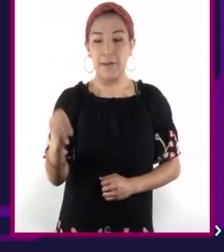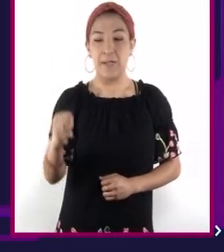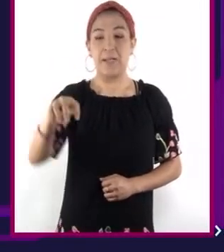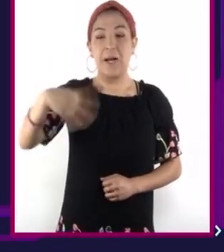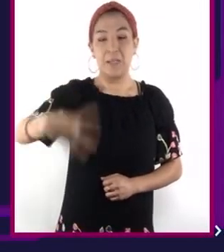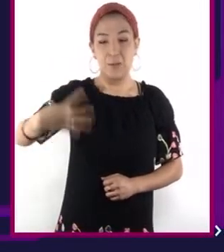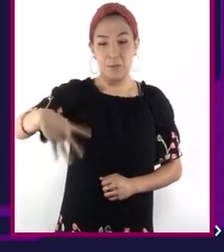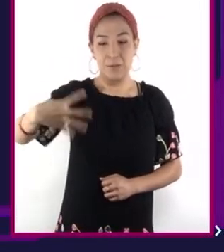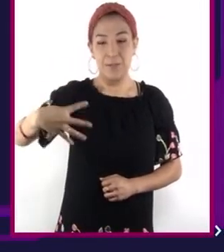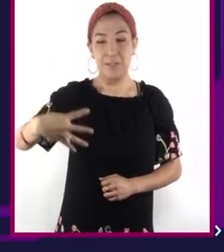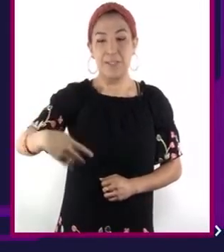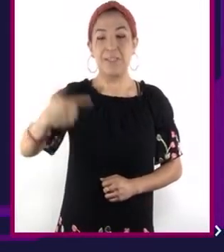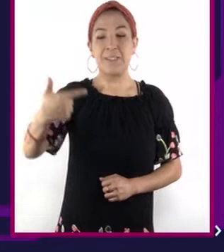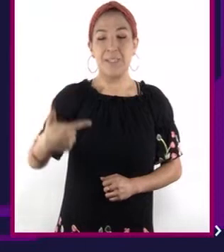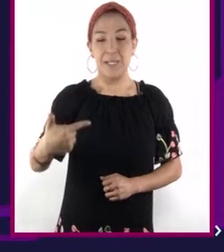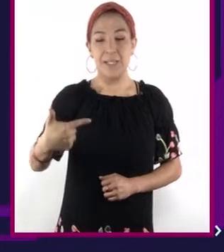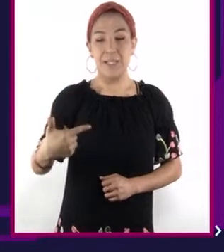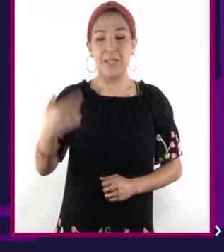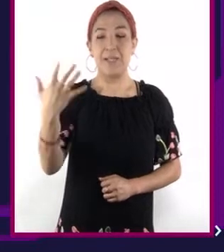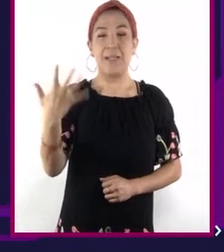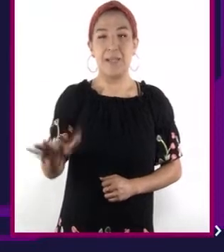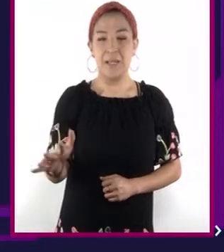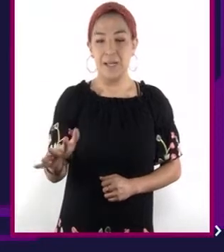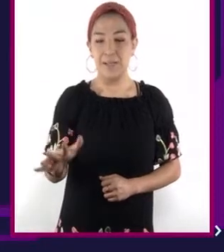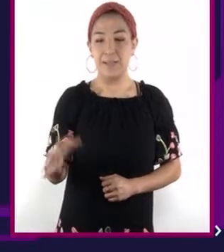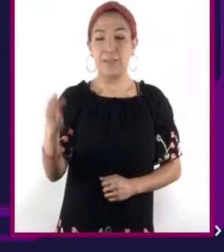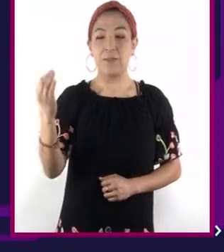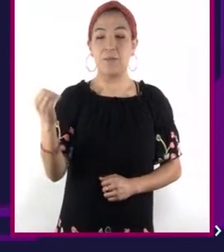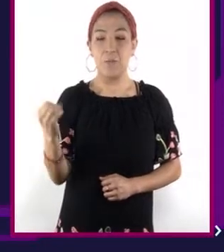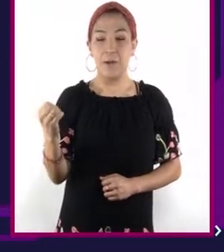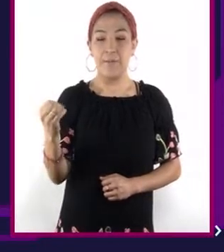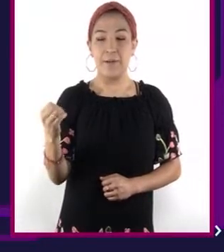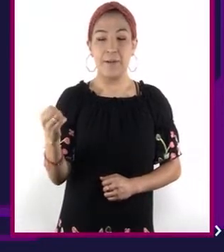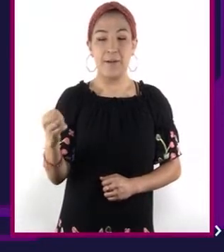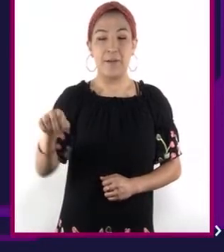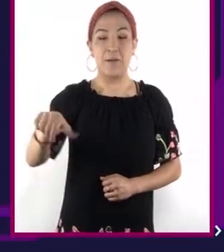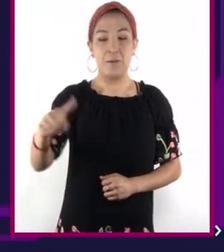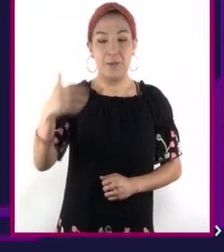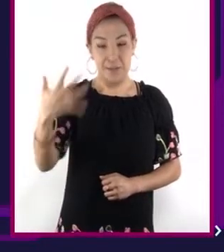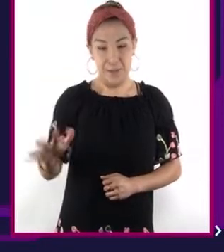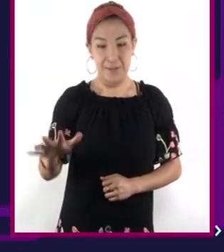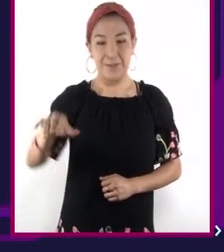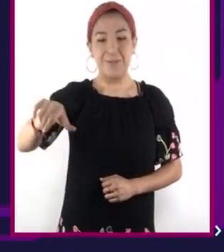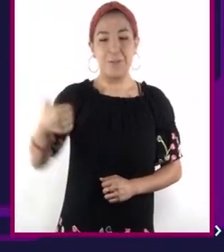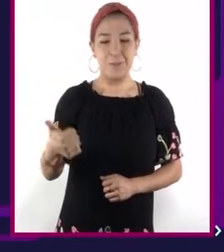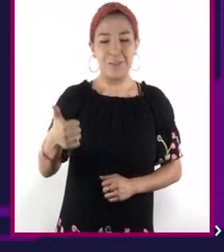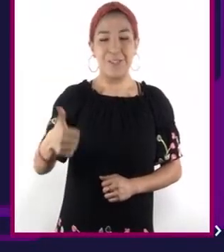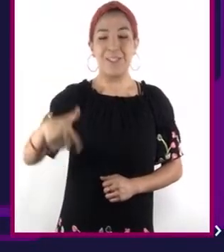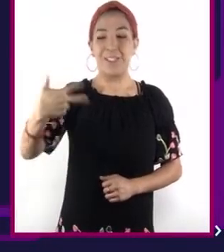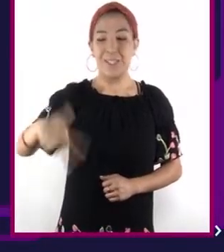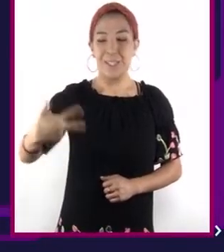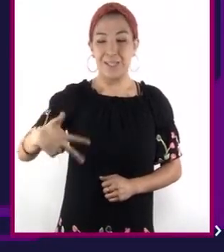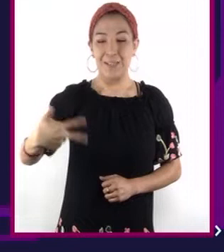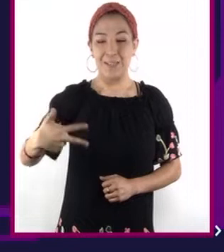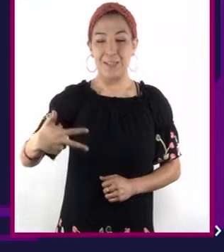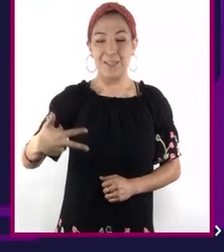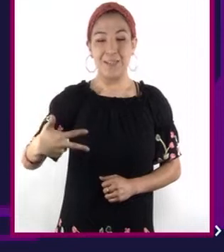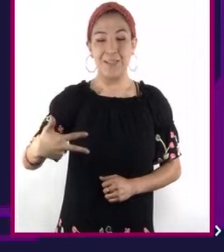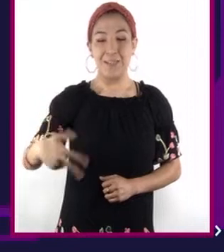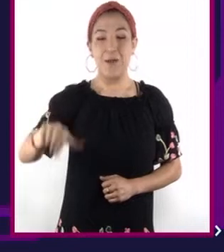9, 14, 7, 10, 9, 10, 11,